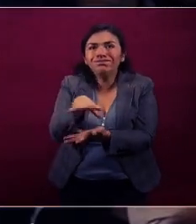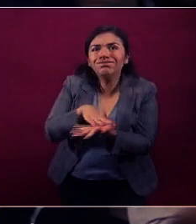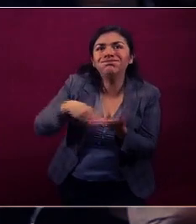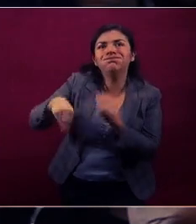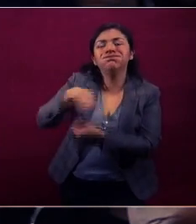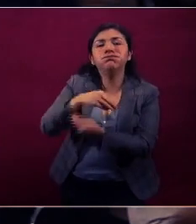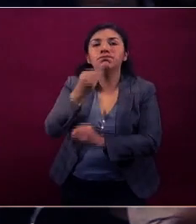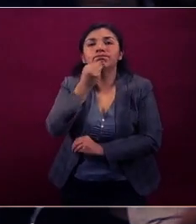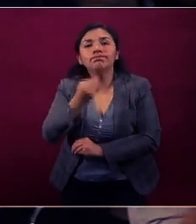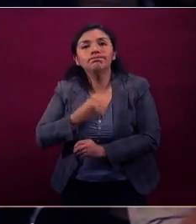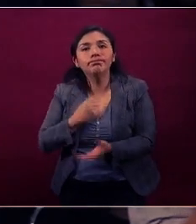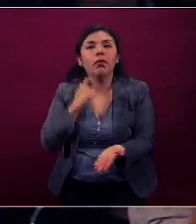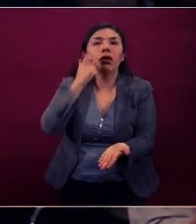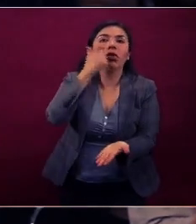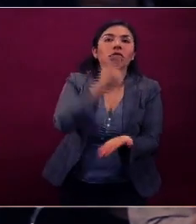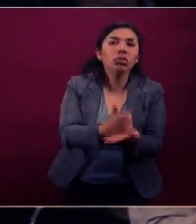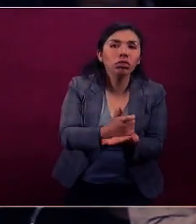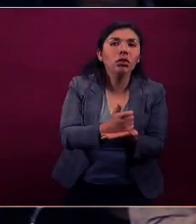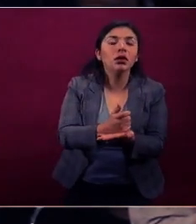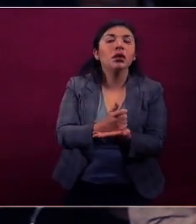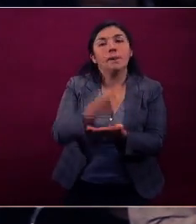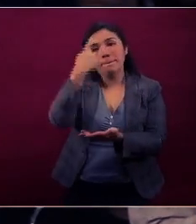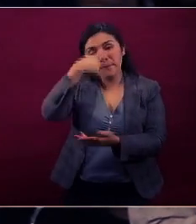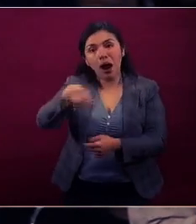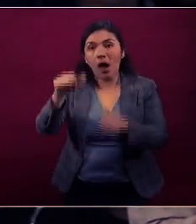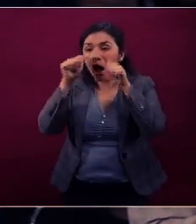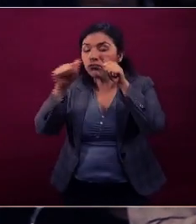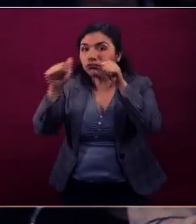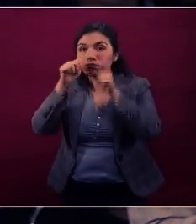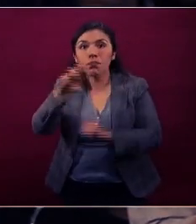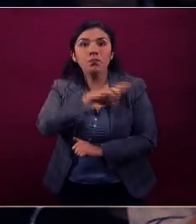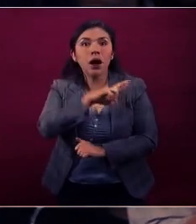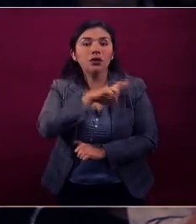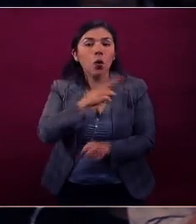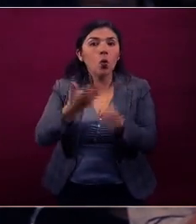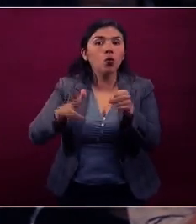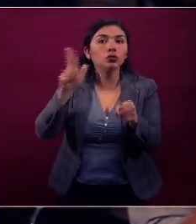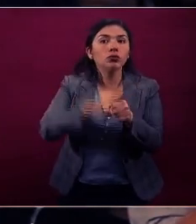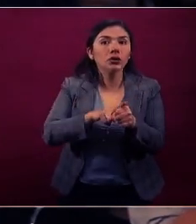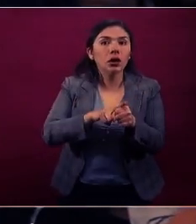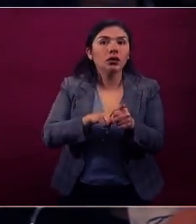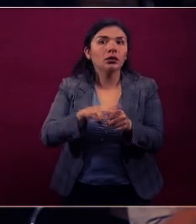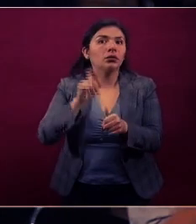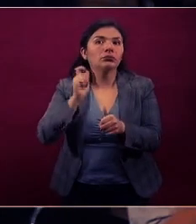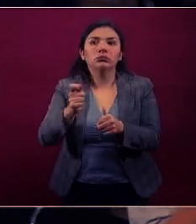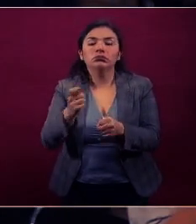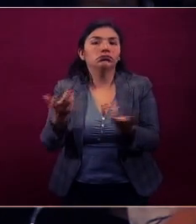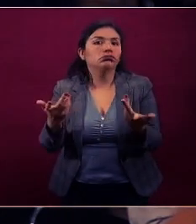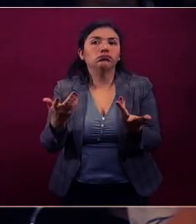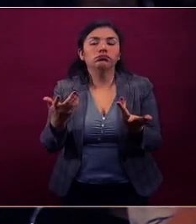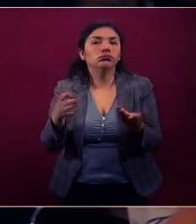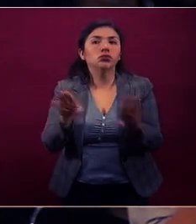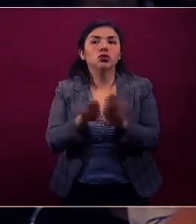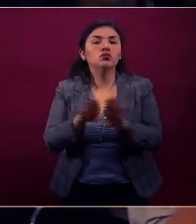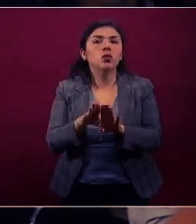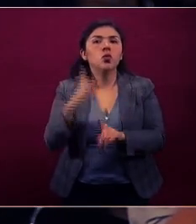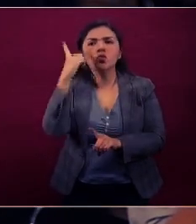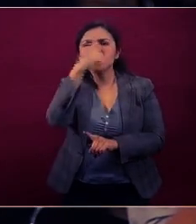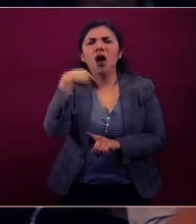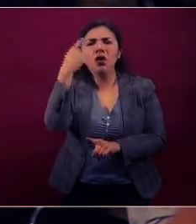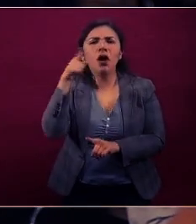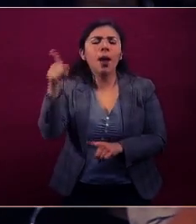tuvieron que pagar pues la atención que les dieron, que fue pues una hora que ya en realidad la persona